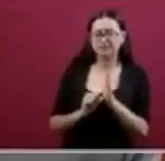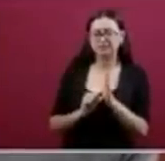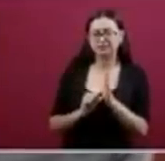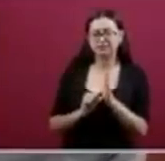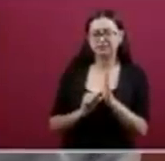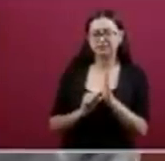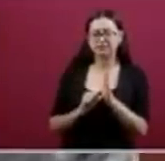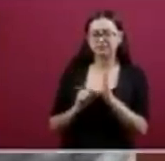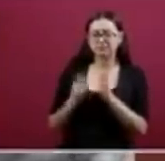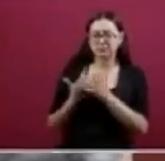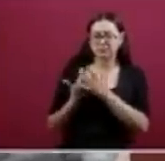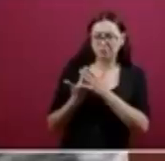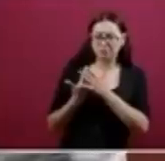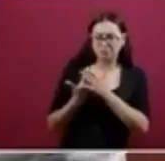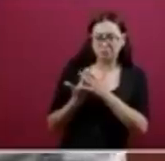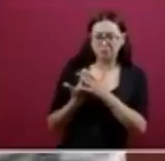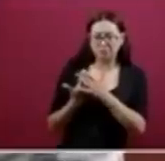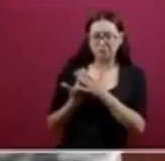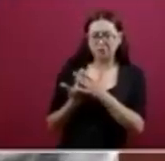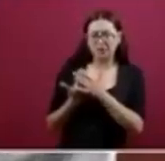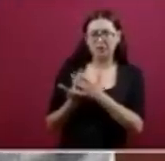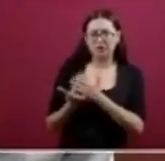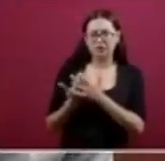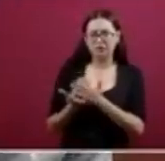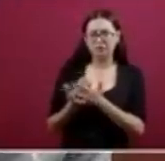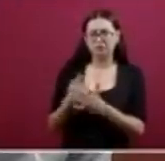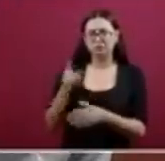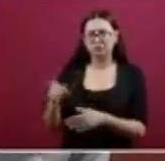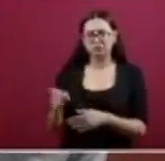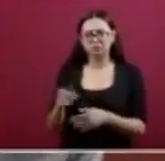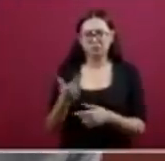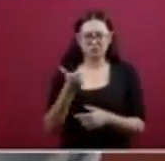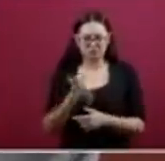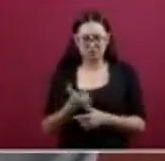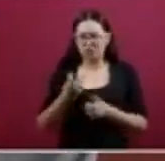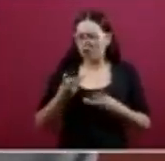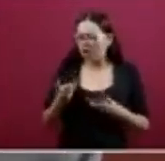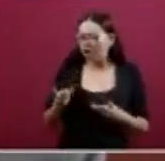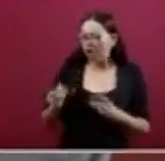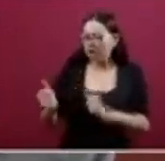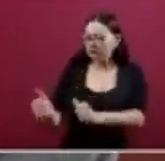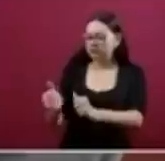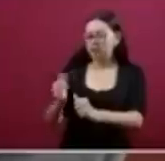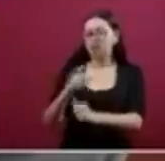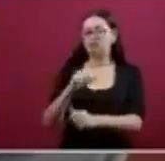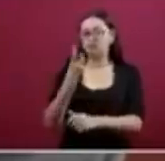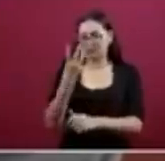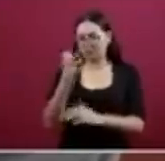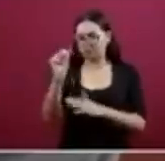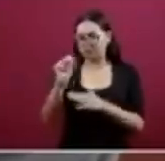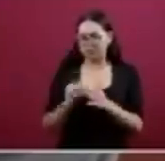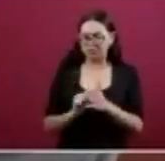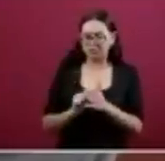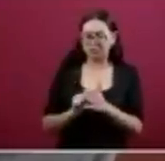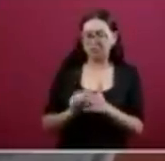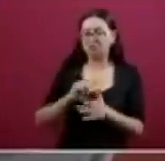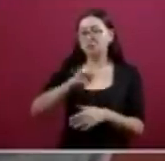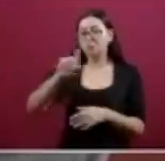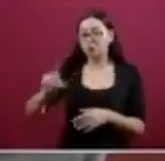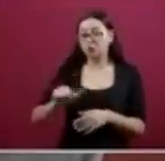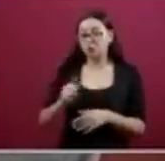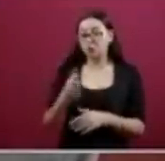para que ellos puedan usar el dinero y al cuarto